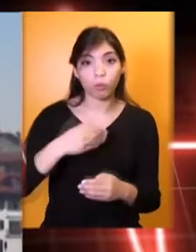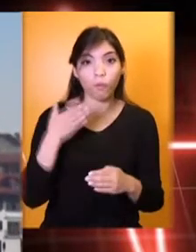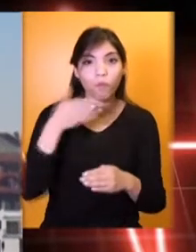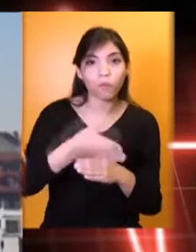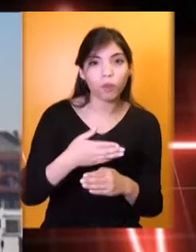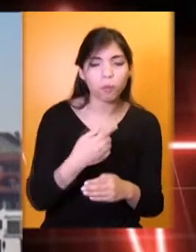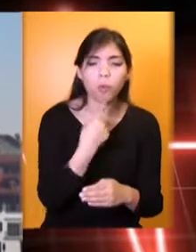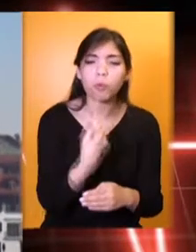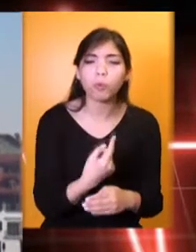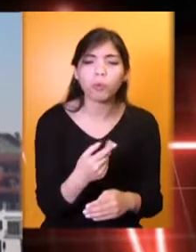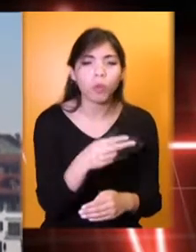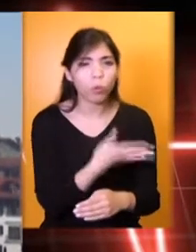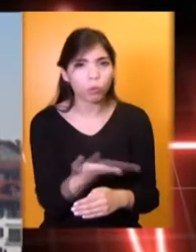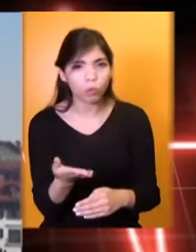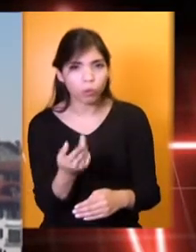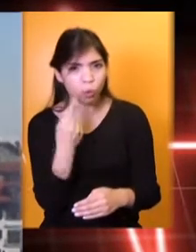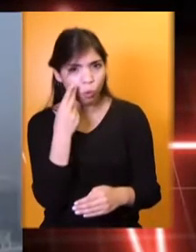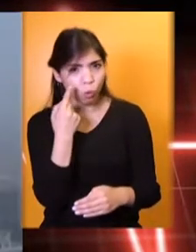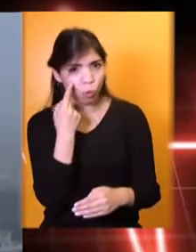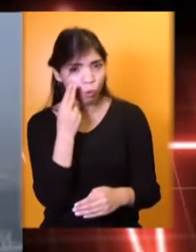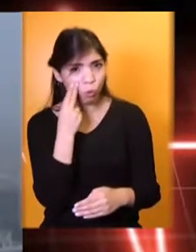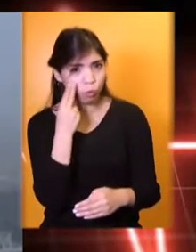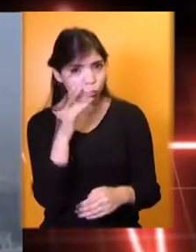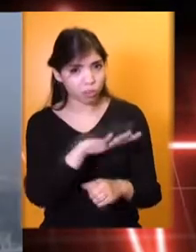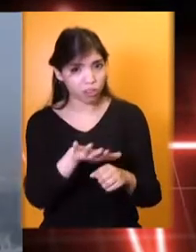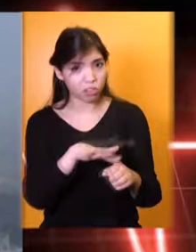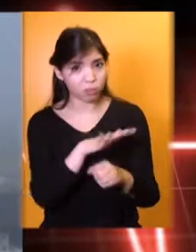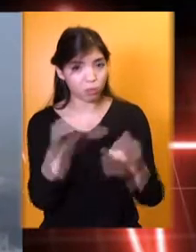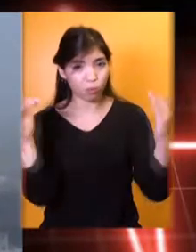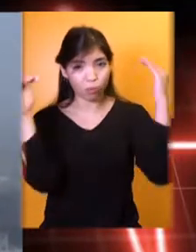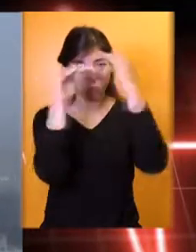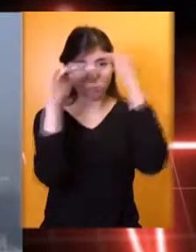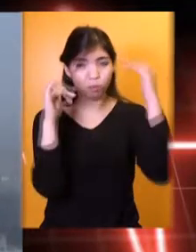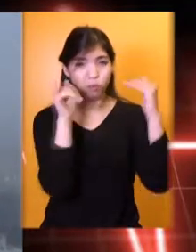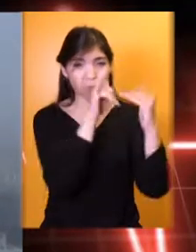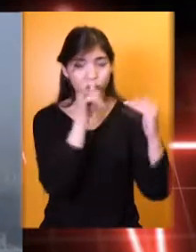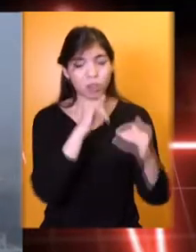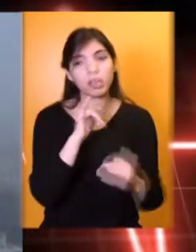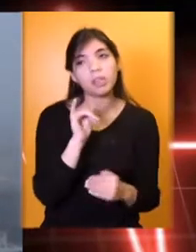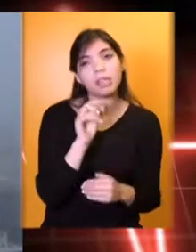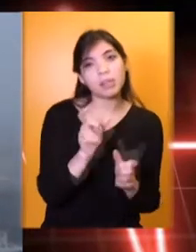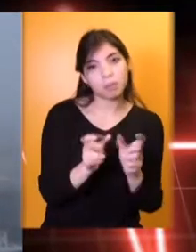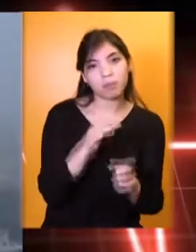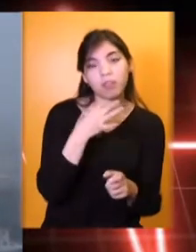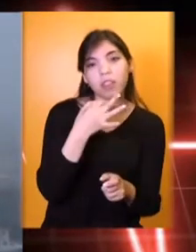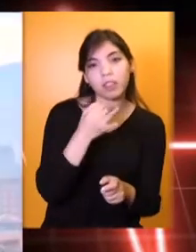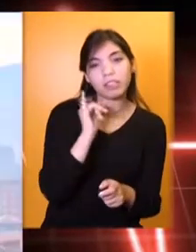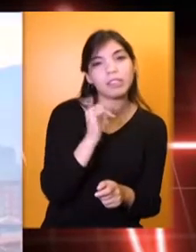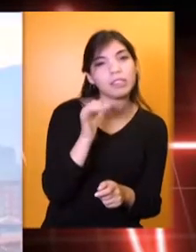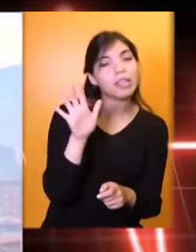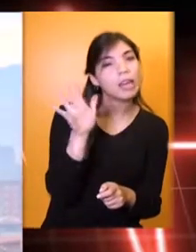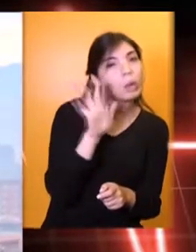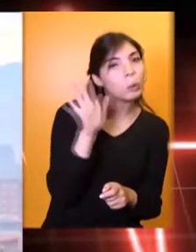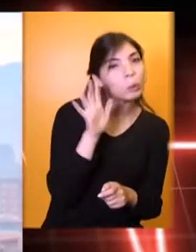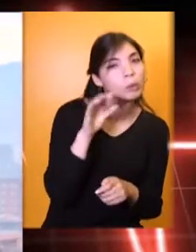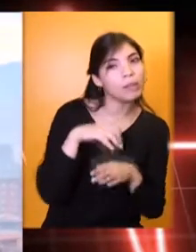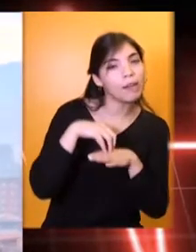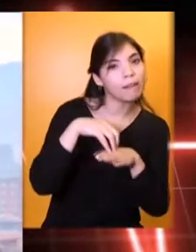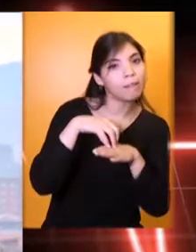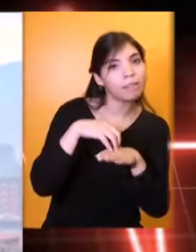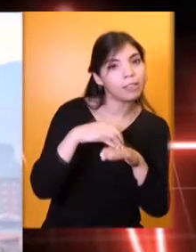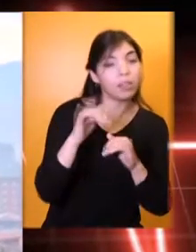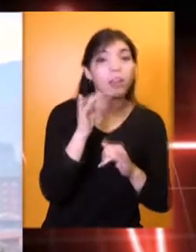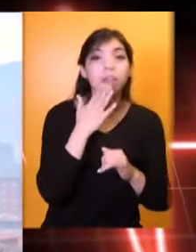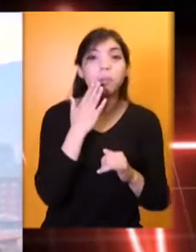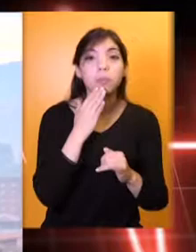los detalles de lo que es una alerta ambiental, y los puertomontinos dicen escuchar los avisos de las autoridades en diferentes medios, como